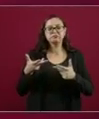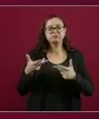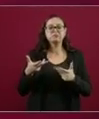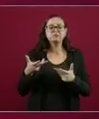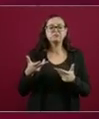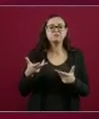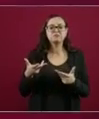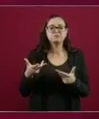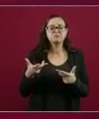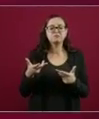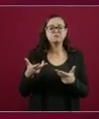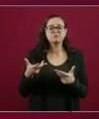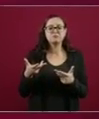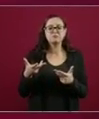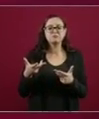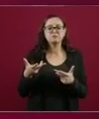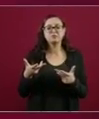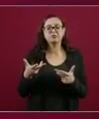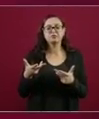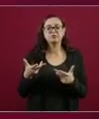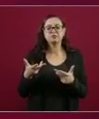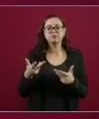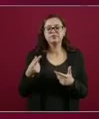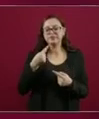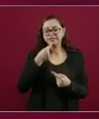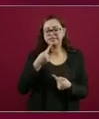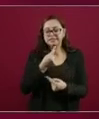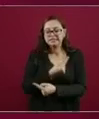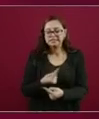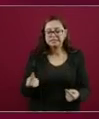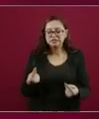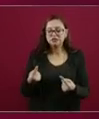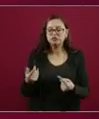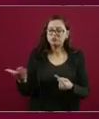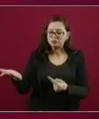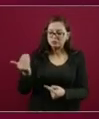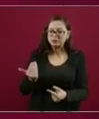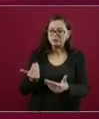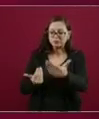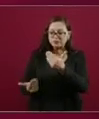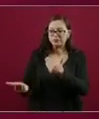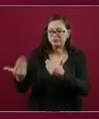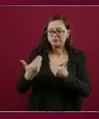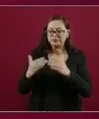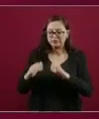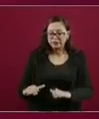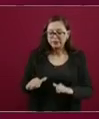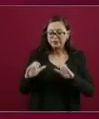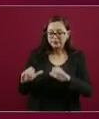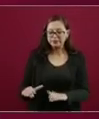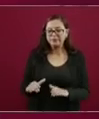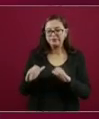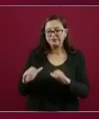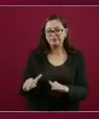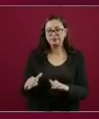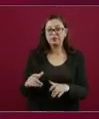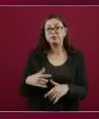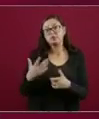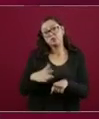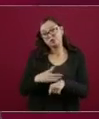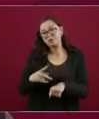a niños d madres